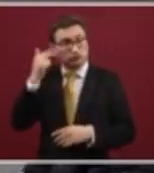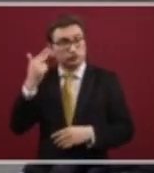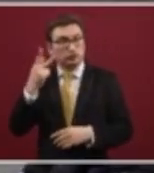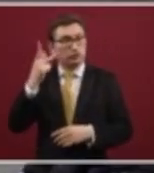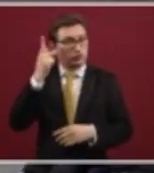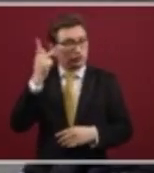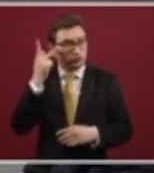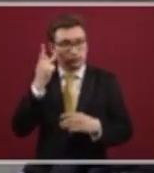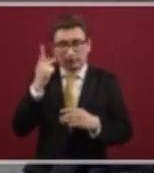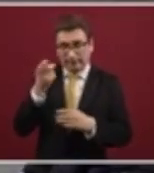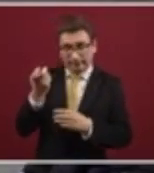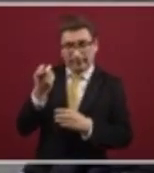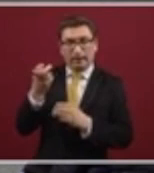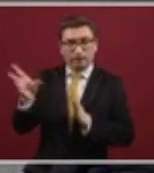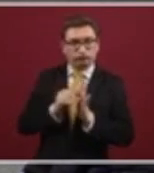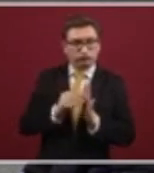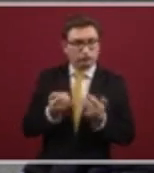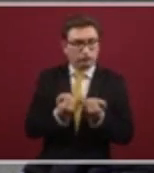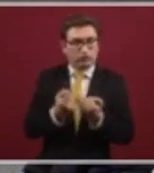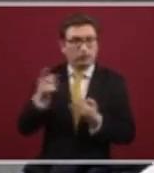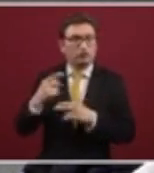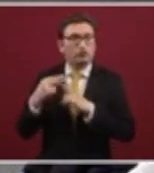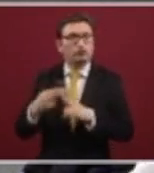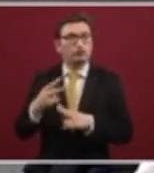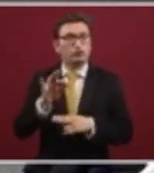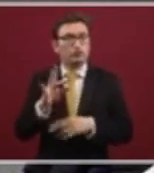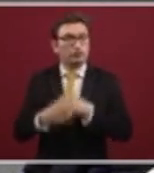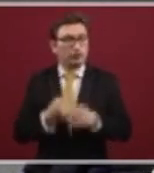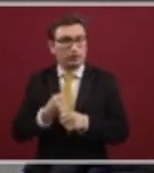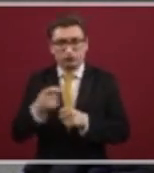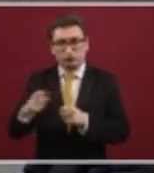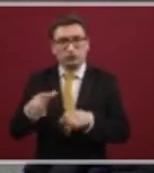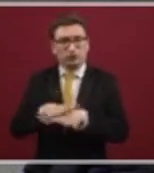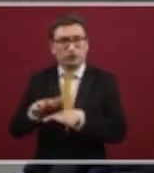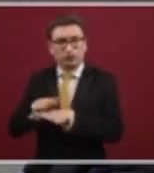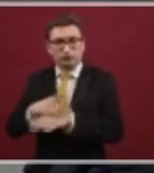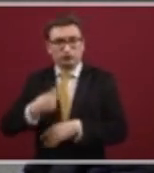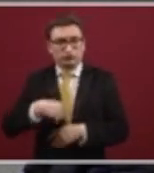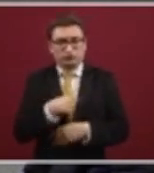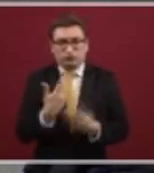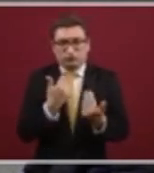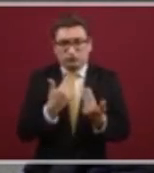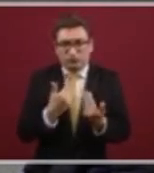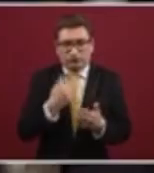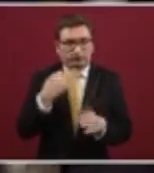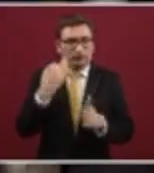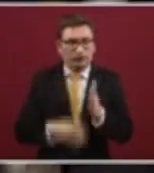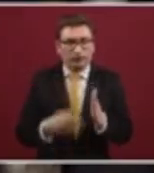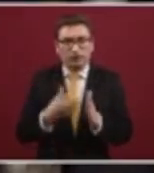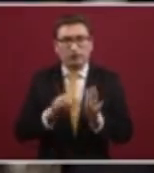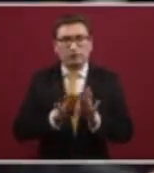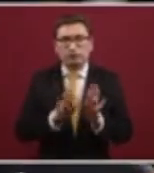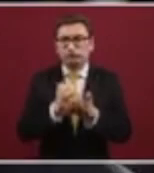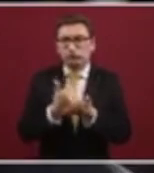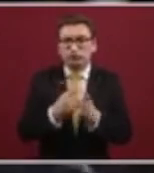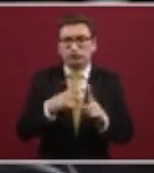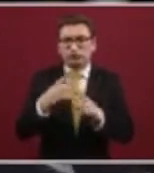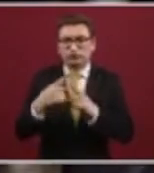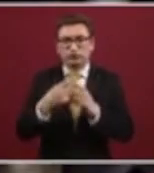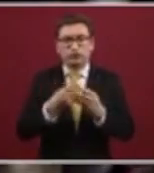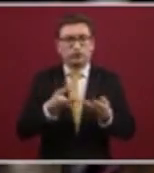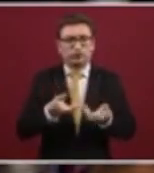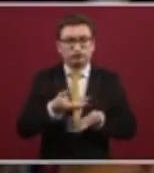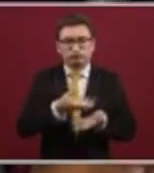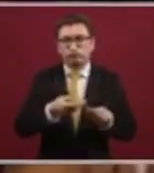a lograr nada. Ellos en 40 años ya tienen sus marcas. Nosotros ni marcas tenemos, estamos a merced de una proveeduría muy condicionada y